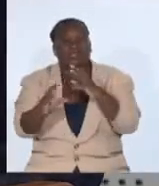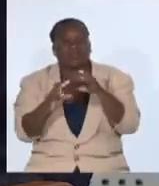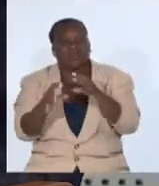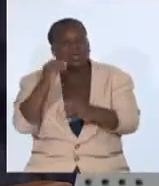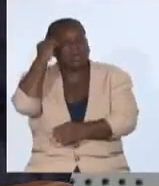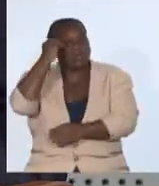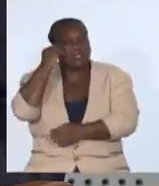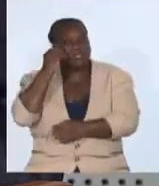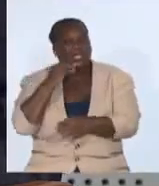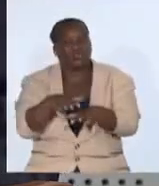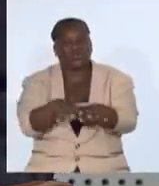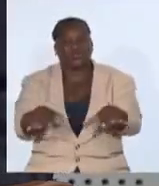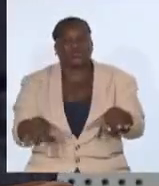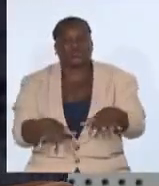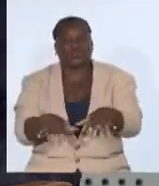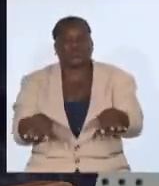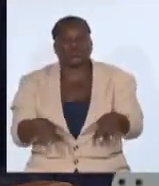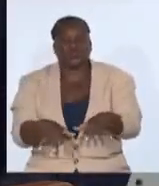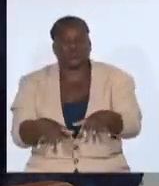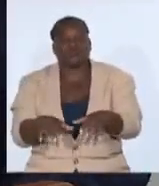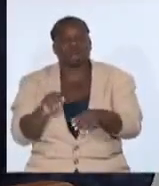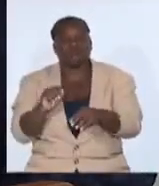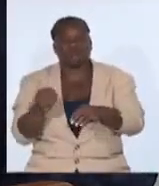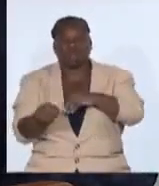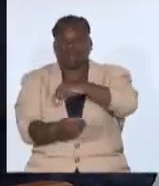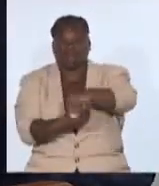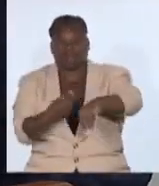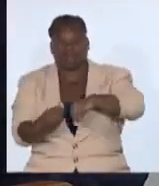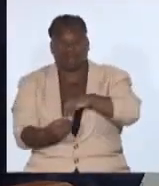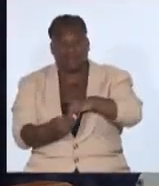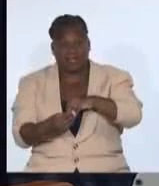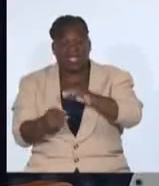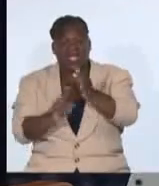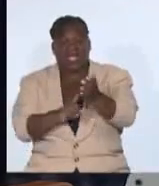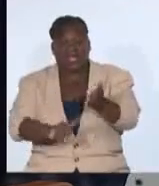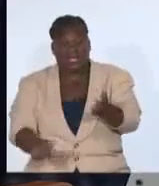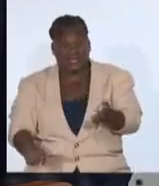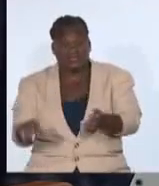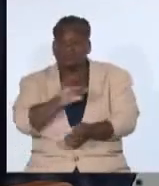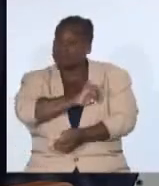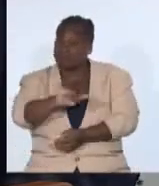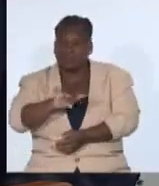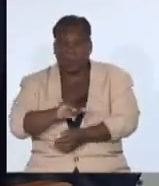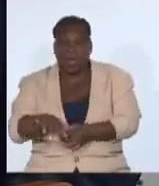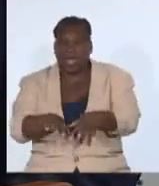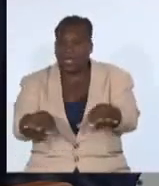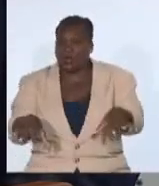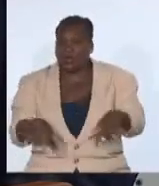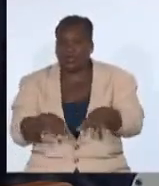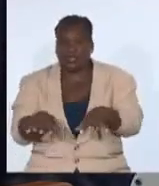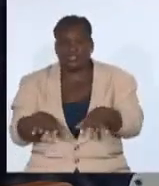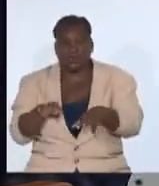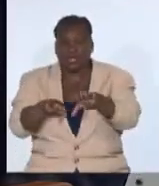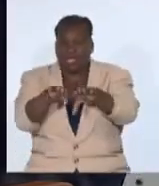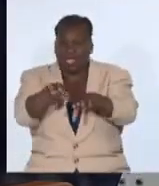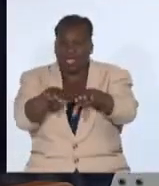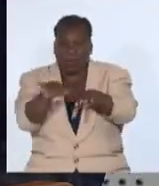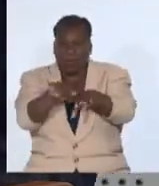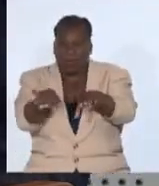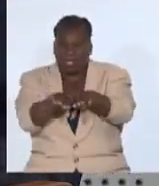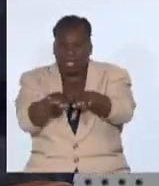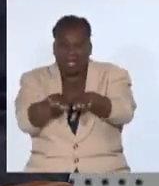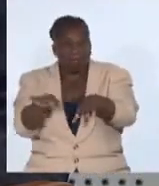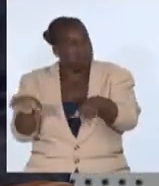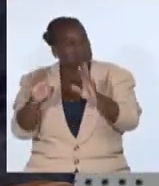realidades la transición energética transcurre también en condiciones de una profunda desigualdad que